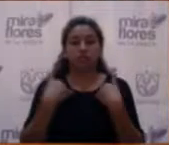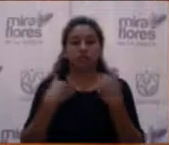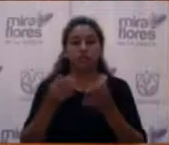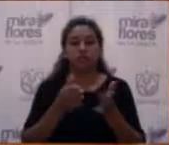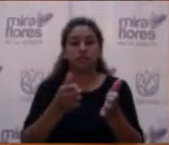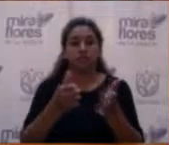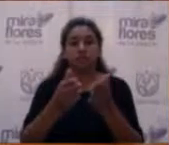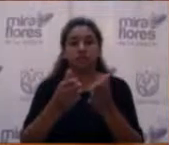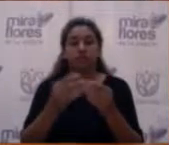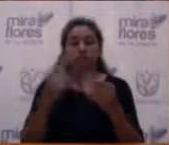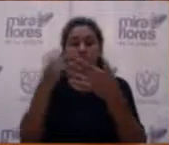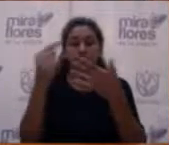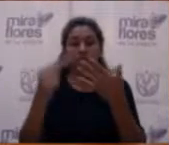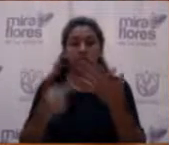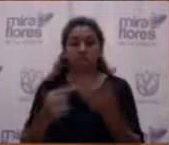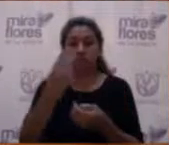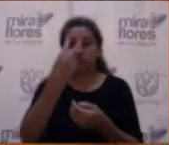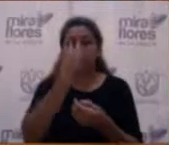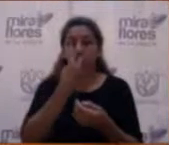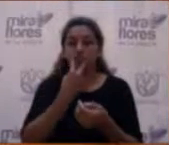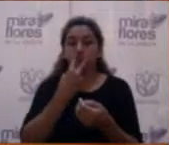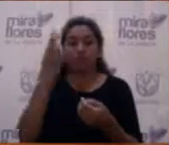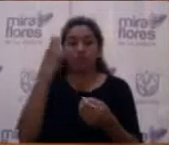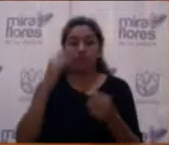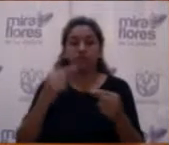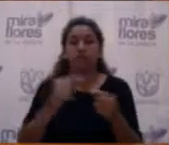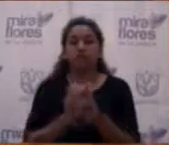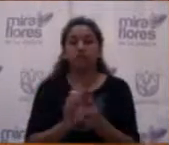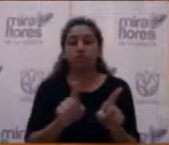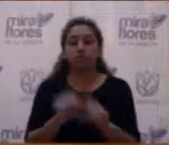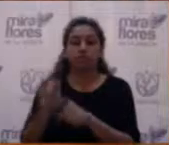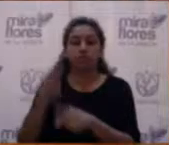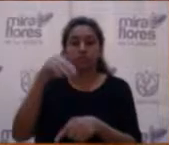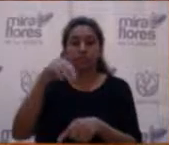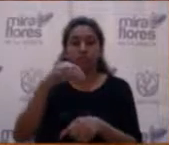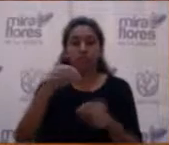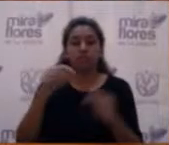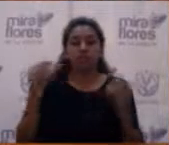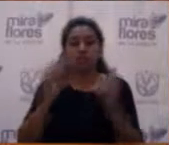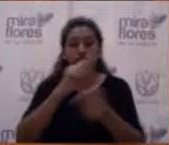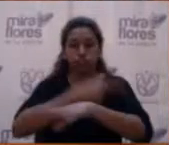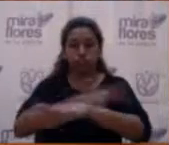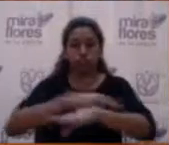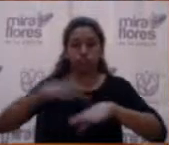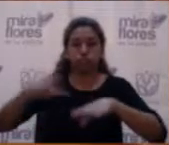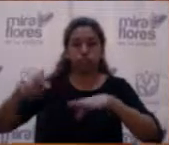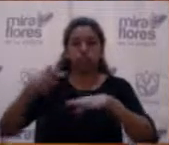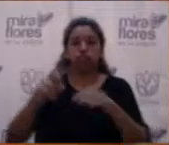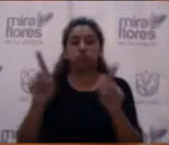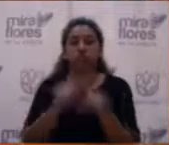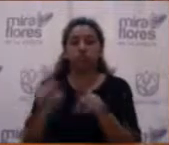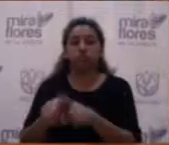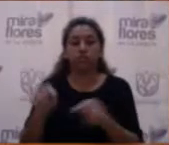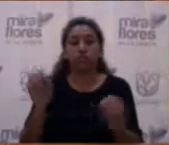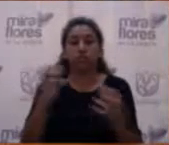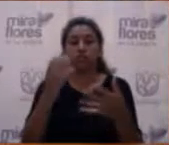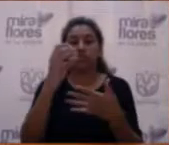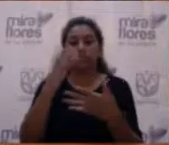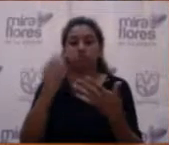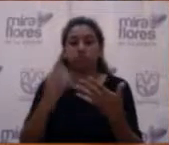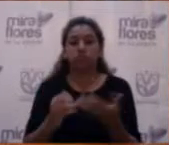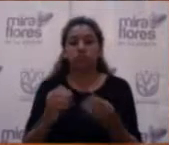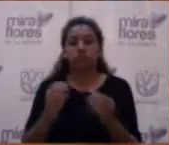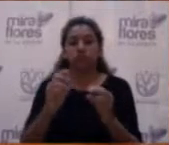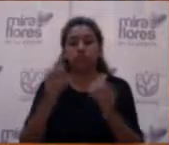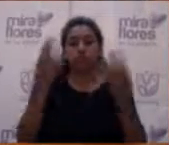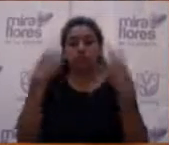dentro de las categorías para invidentes, tanto de nivel competitivo, amateur, recreativo y profesional, además de organizar eventos deportivos